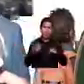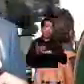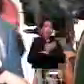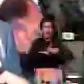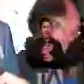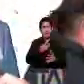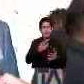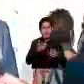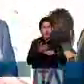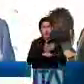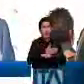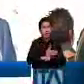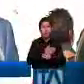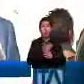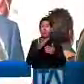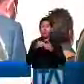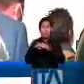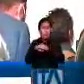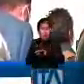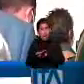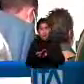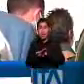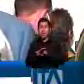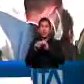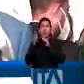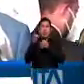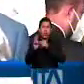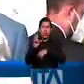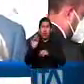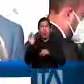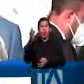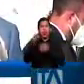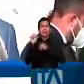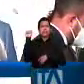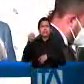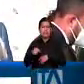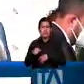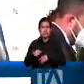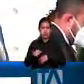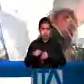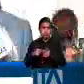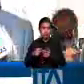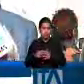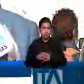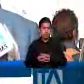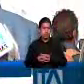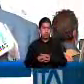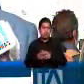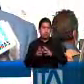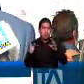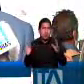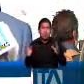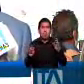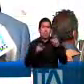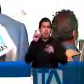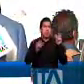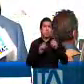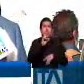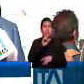La definición de si archivamos o avanzamos a la convocatoria de juicio político al excontralor Pablo Celi. Cualquiera de los